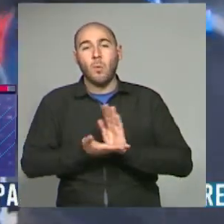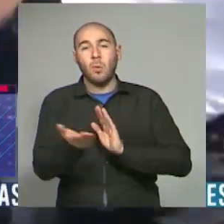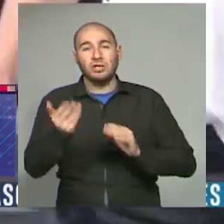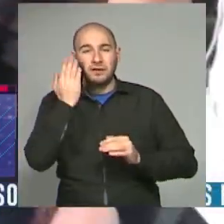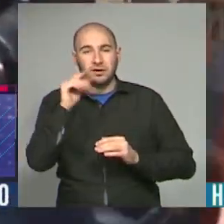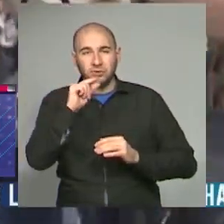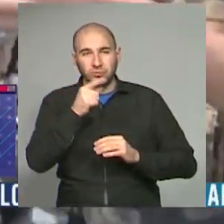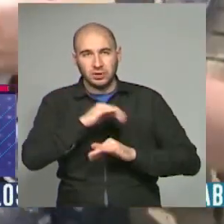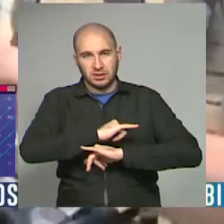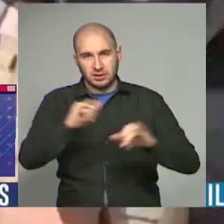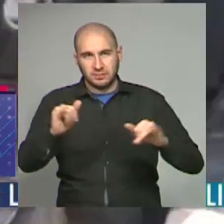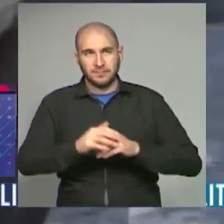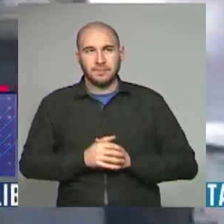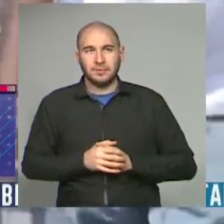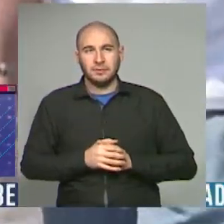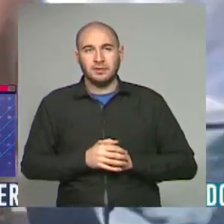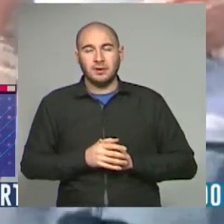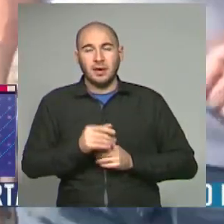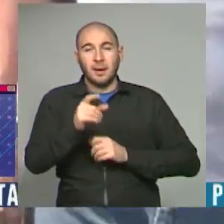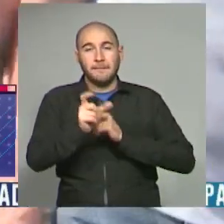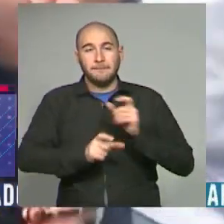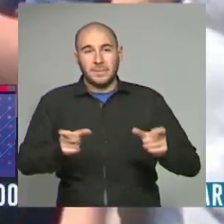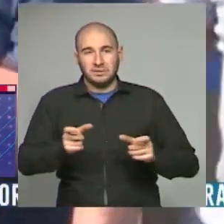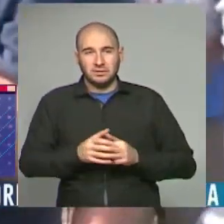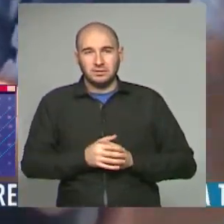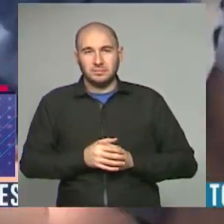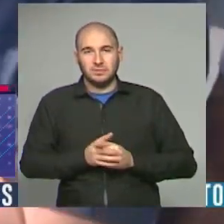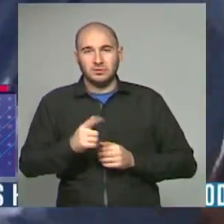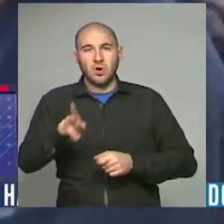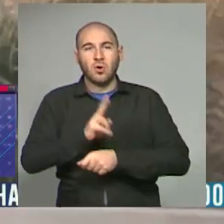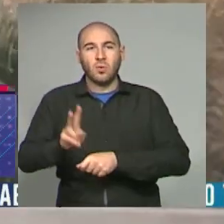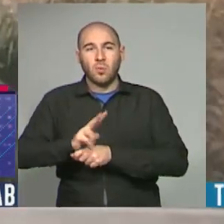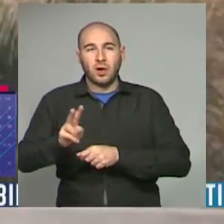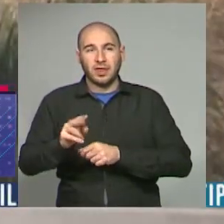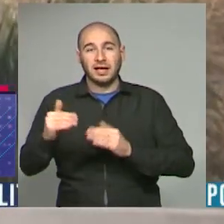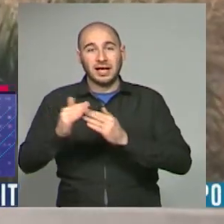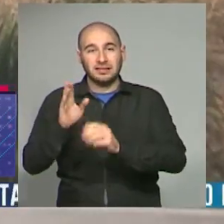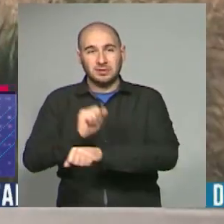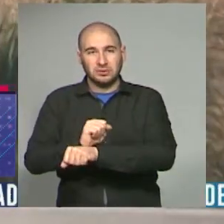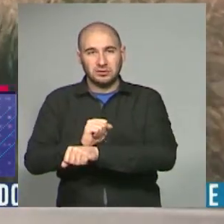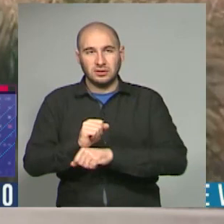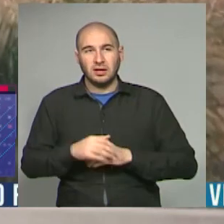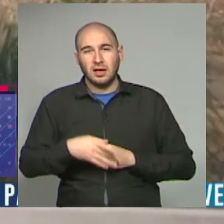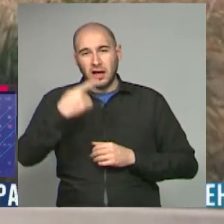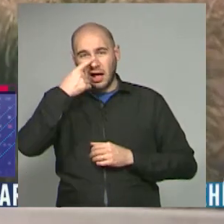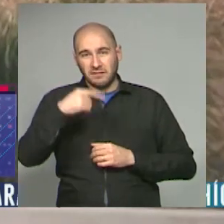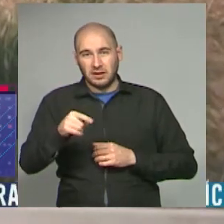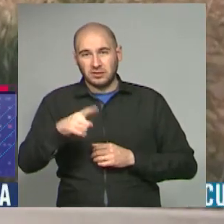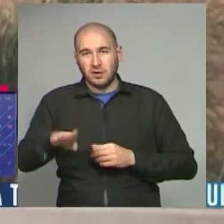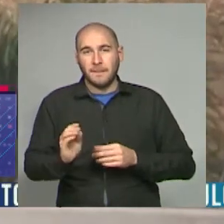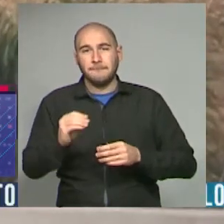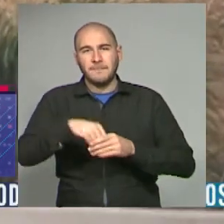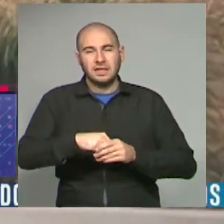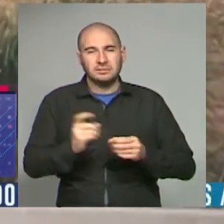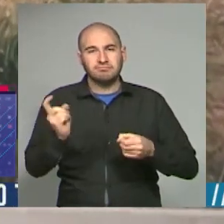las redes sociales de los medios internacionales, que quienes eran los que custodiaban su prisión domiciliaria, en definitiva, se habían